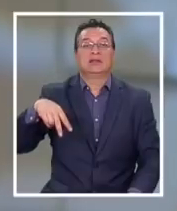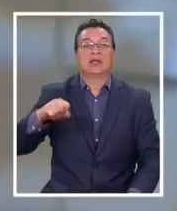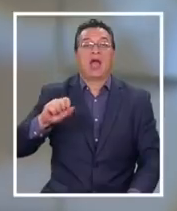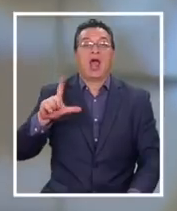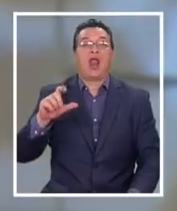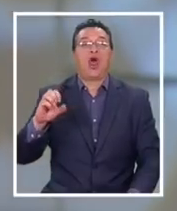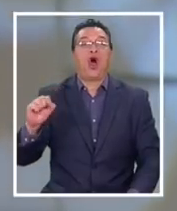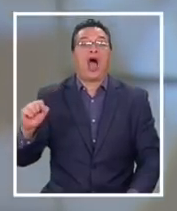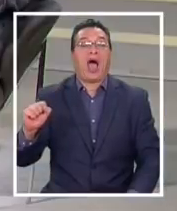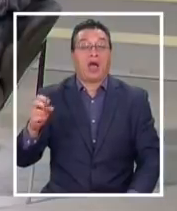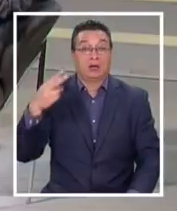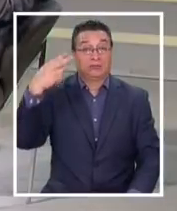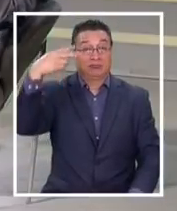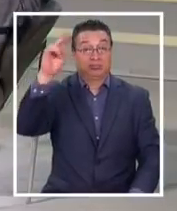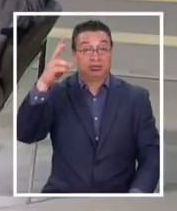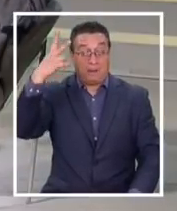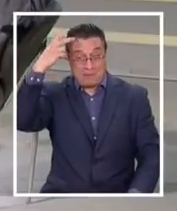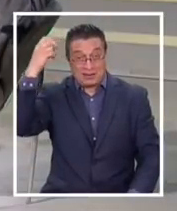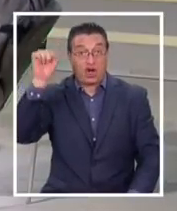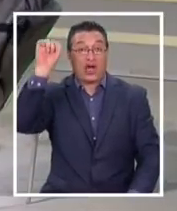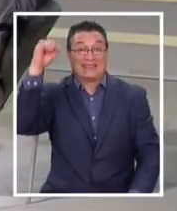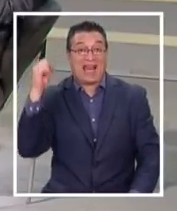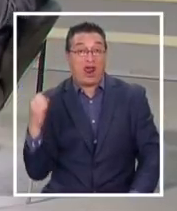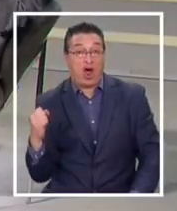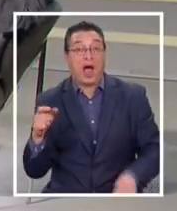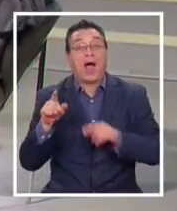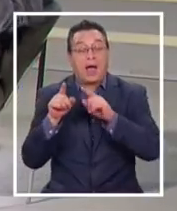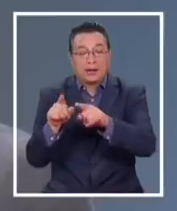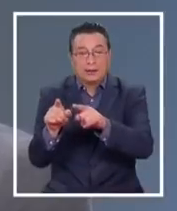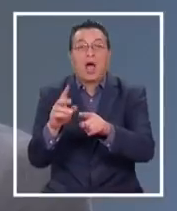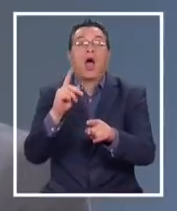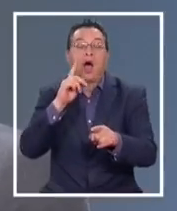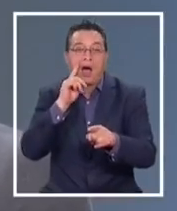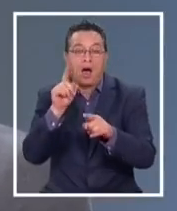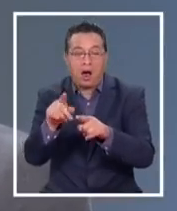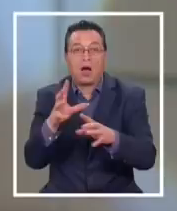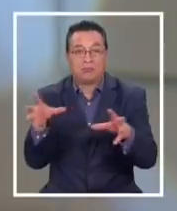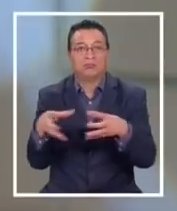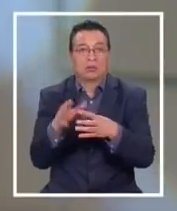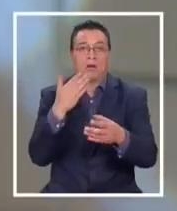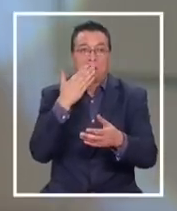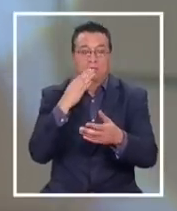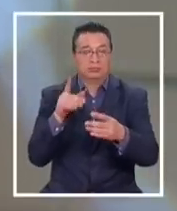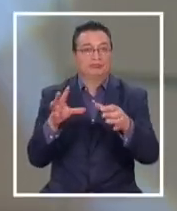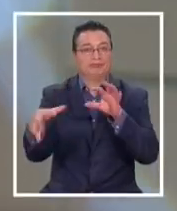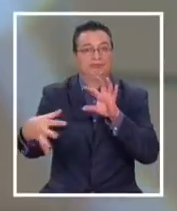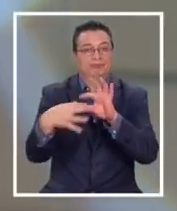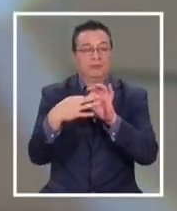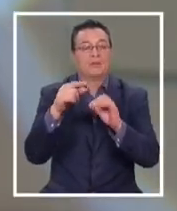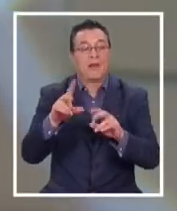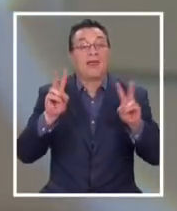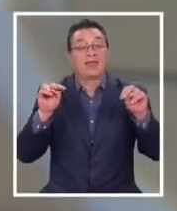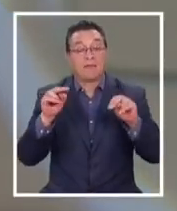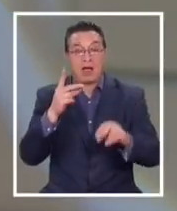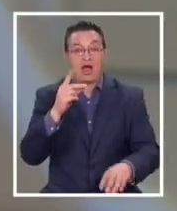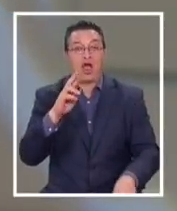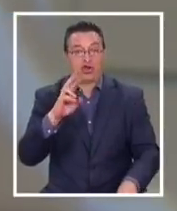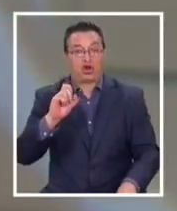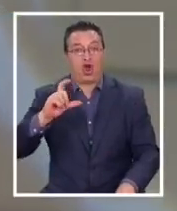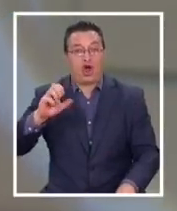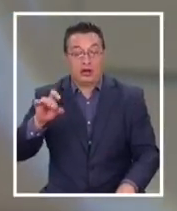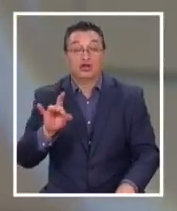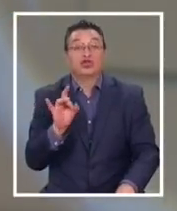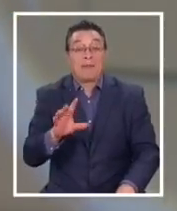primera división en el crimen internacional, o sea, de crueldades. El crimen organizado, y sobre todo en temas de droga, en nuestro país, es